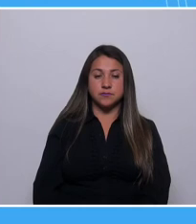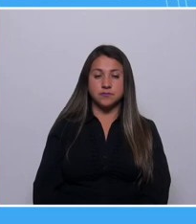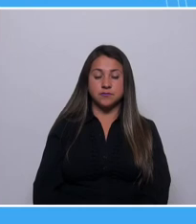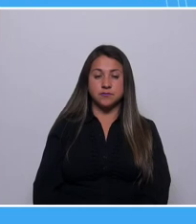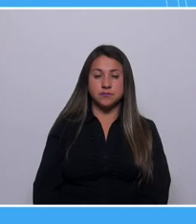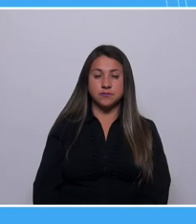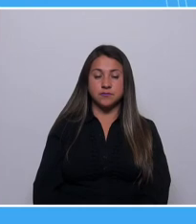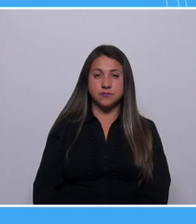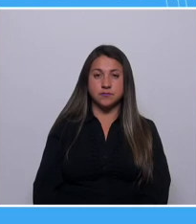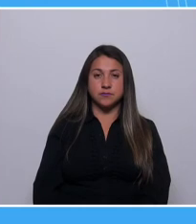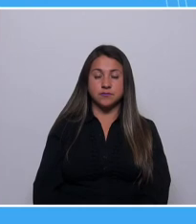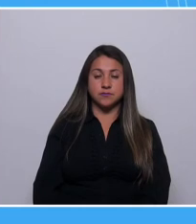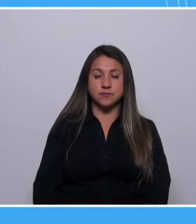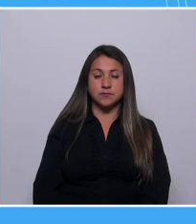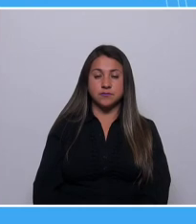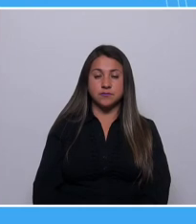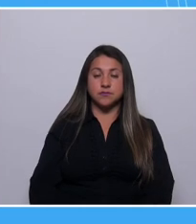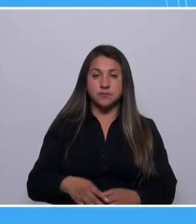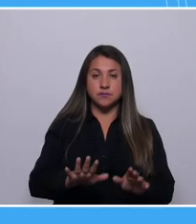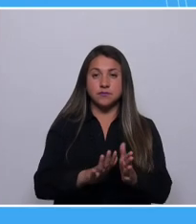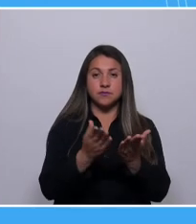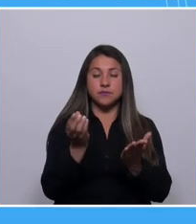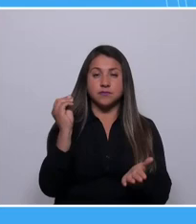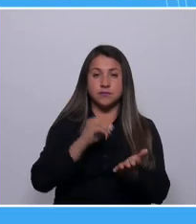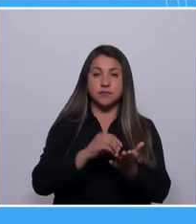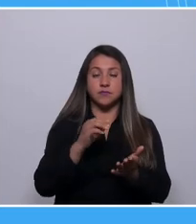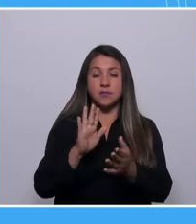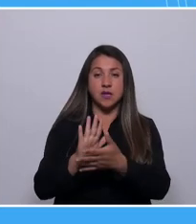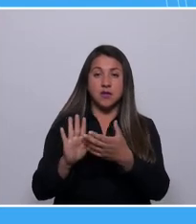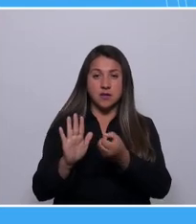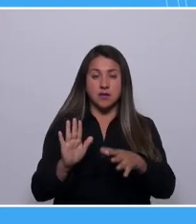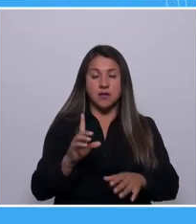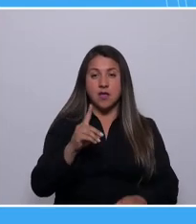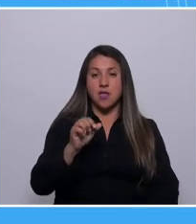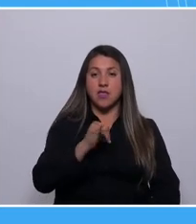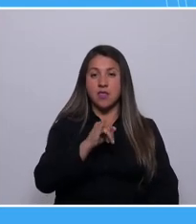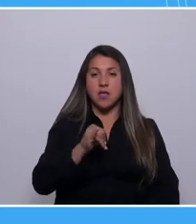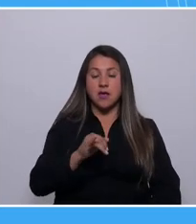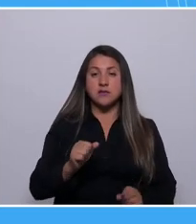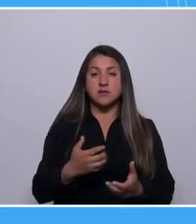Se deja constancia del retiro, señor Daza. Muchas gracias.